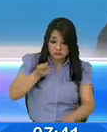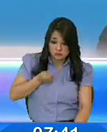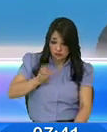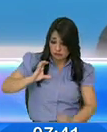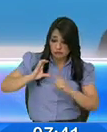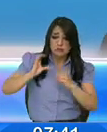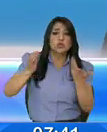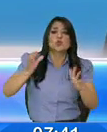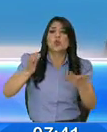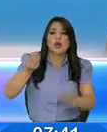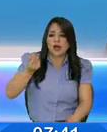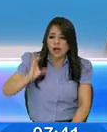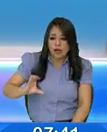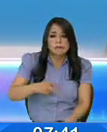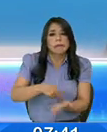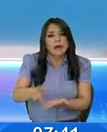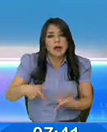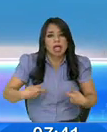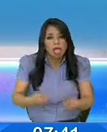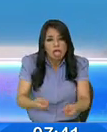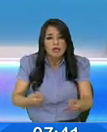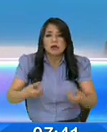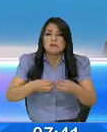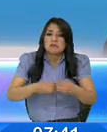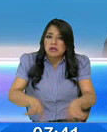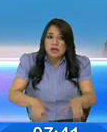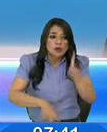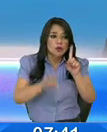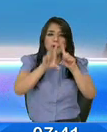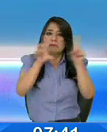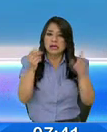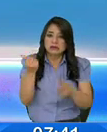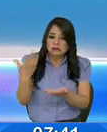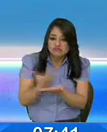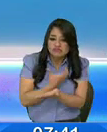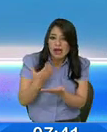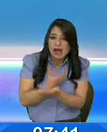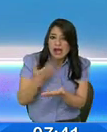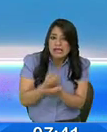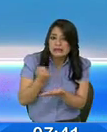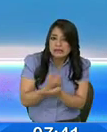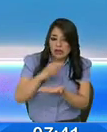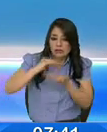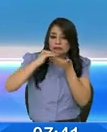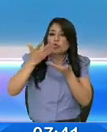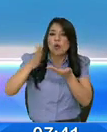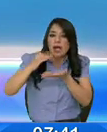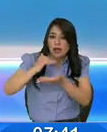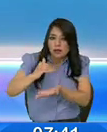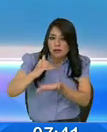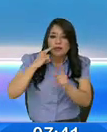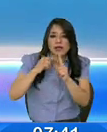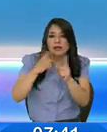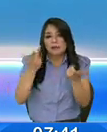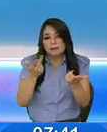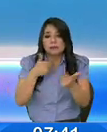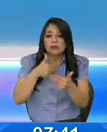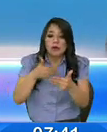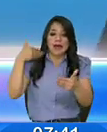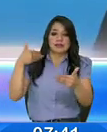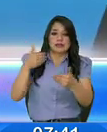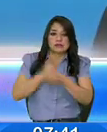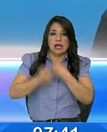porque muchas empresas no han generado renta se toma como referencia ejercicios económicos anteriores